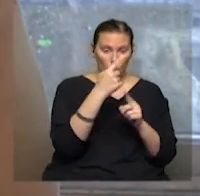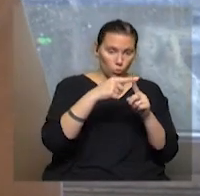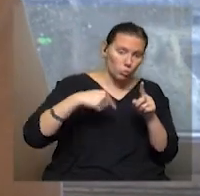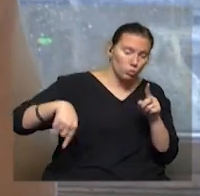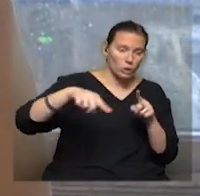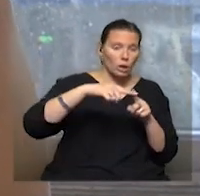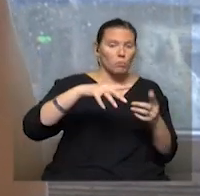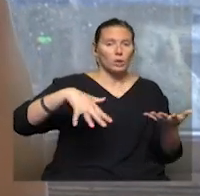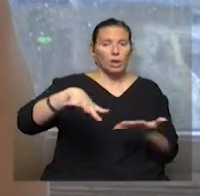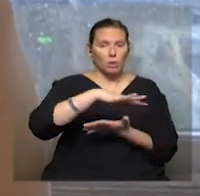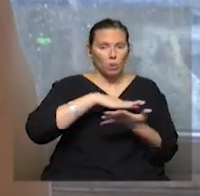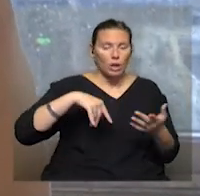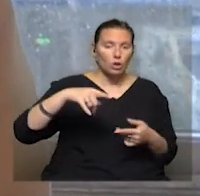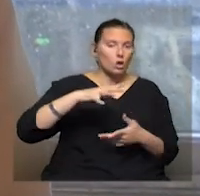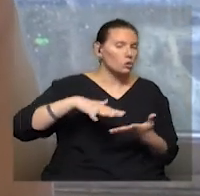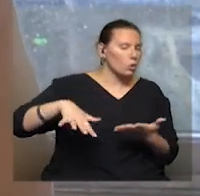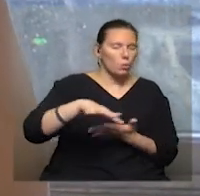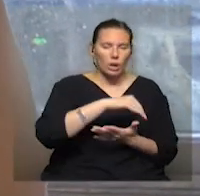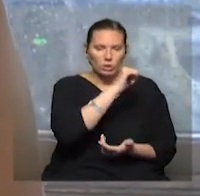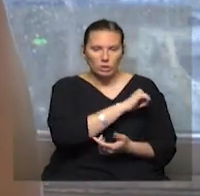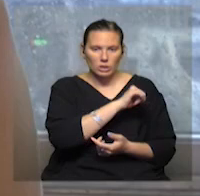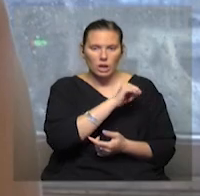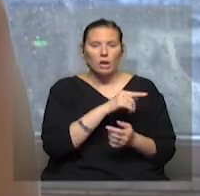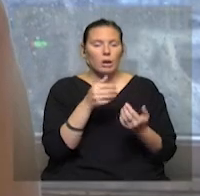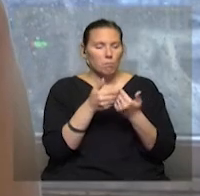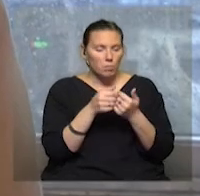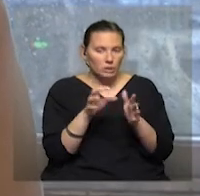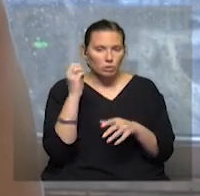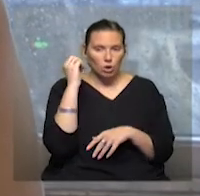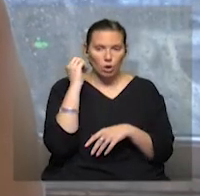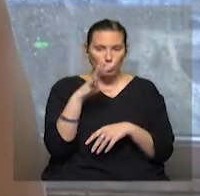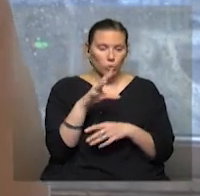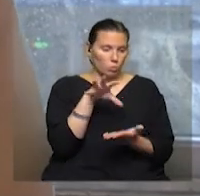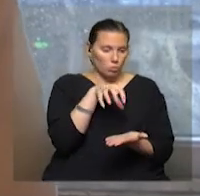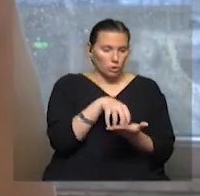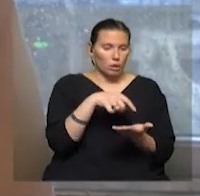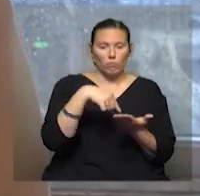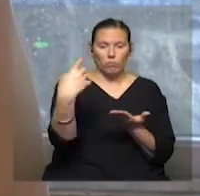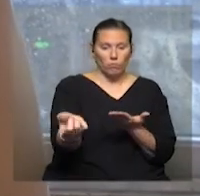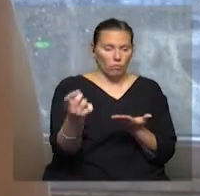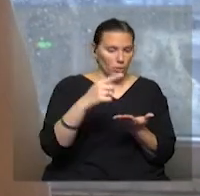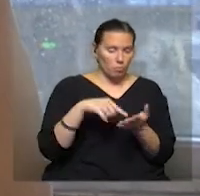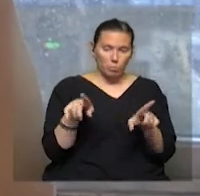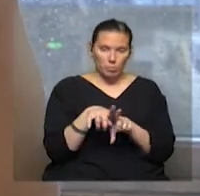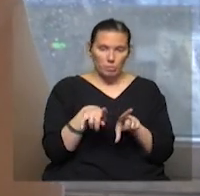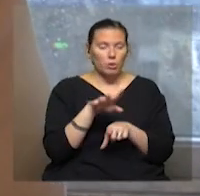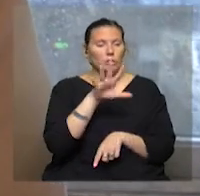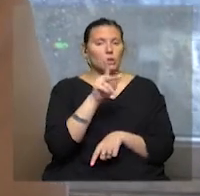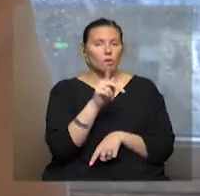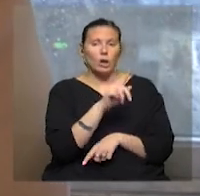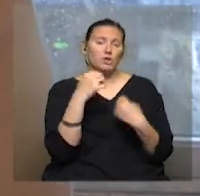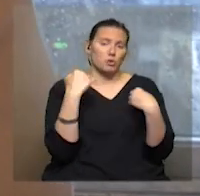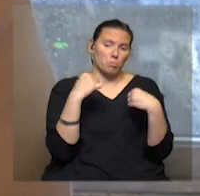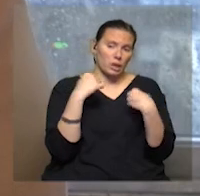el barrio, todo se va a desarrollar en el barrio de Sayago, saliendo desde el Club Sayago y regresando a ese mismo punto. Ahí están los 5K, que es para la gente que quizás no